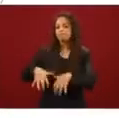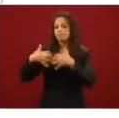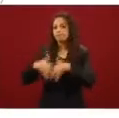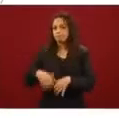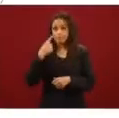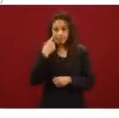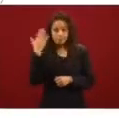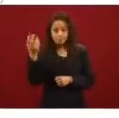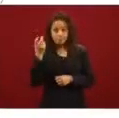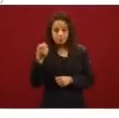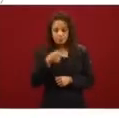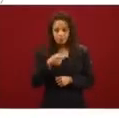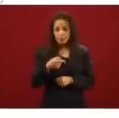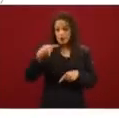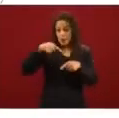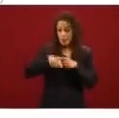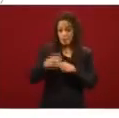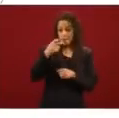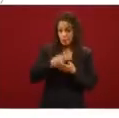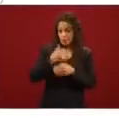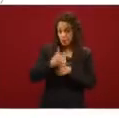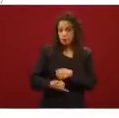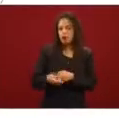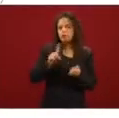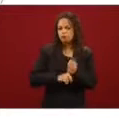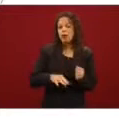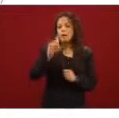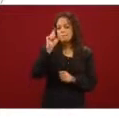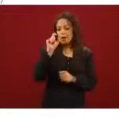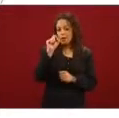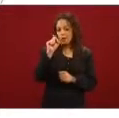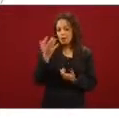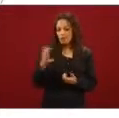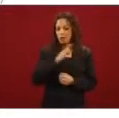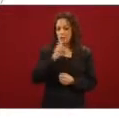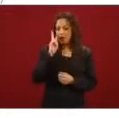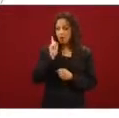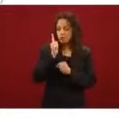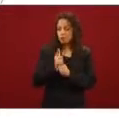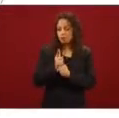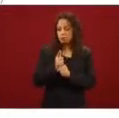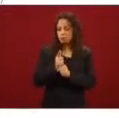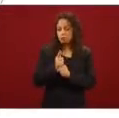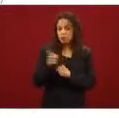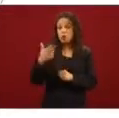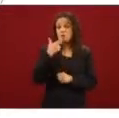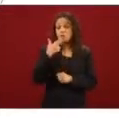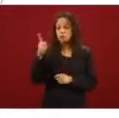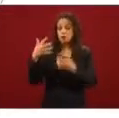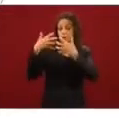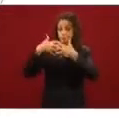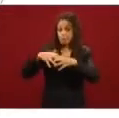proyecto inicial era 20 y ahí uno podría ver que el porcentaje del uso industrial